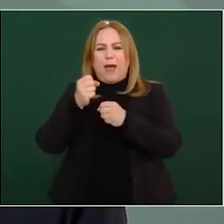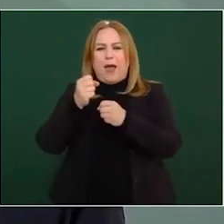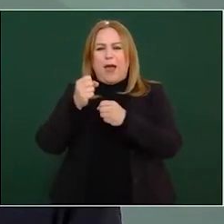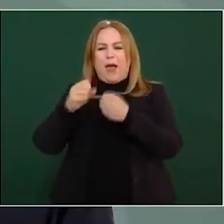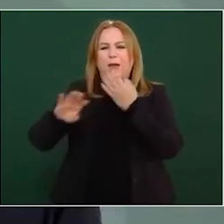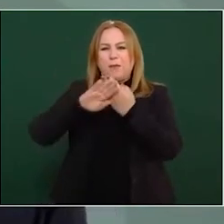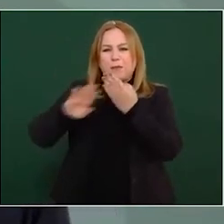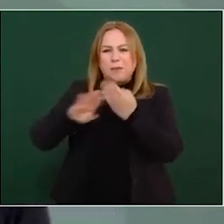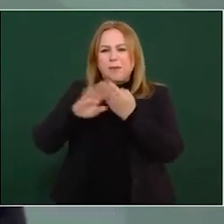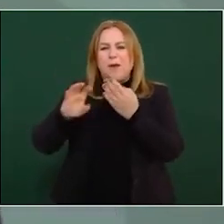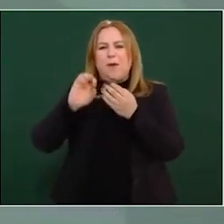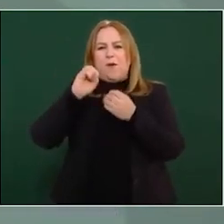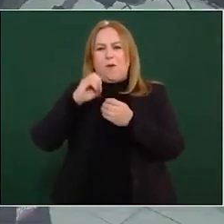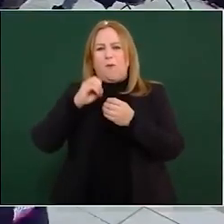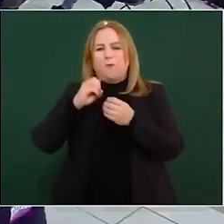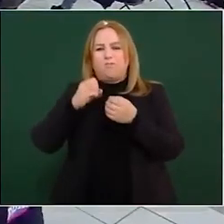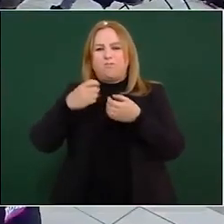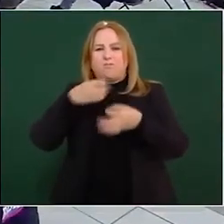porque